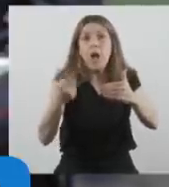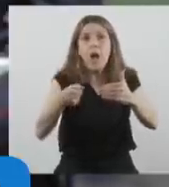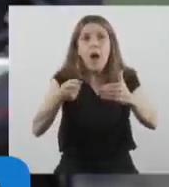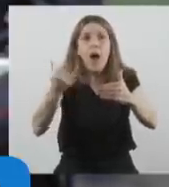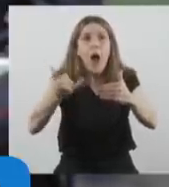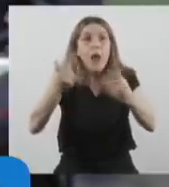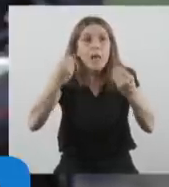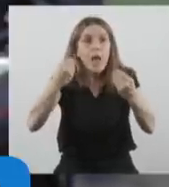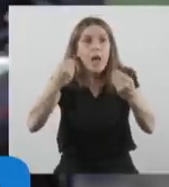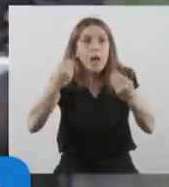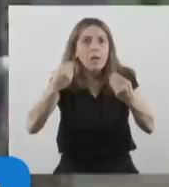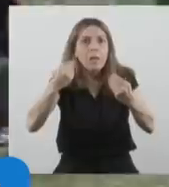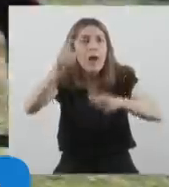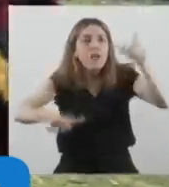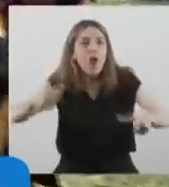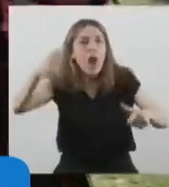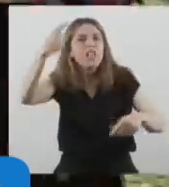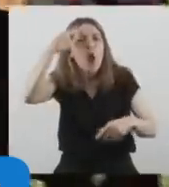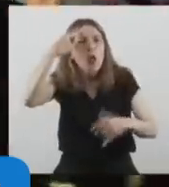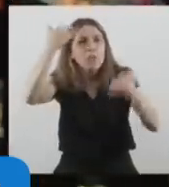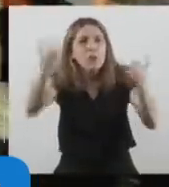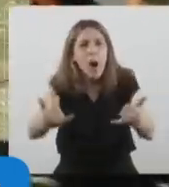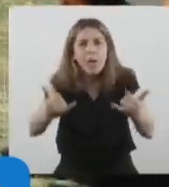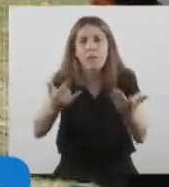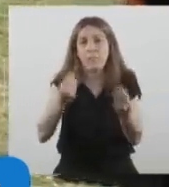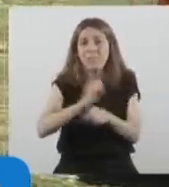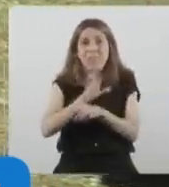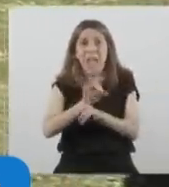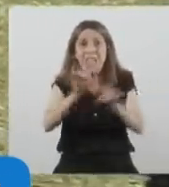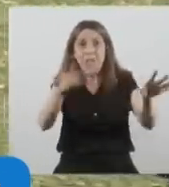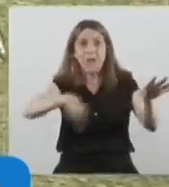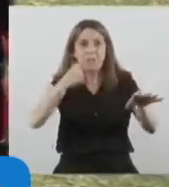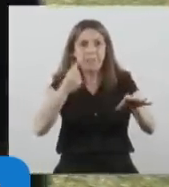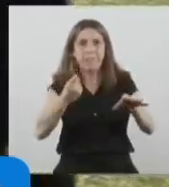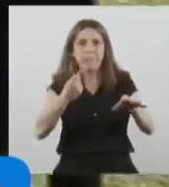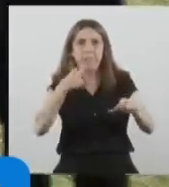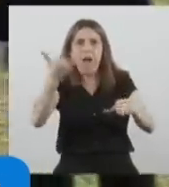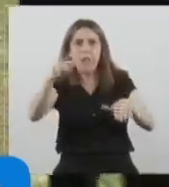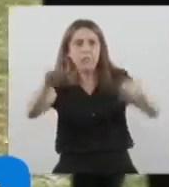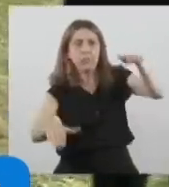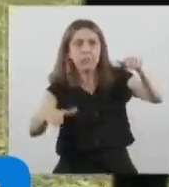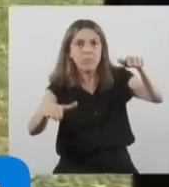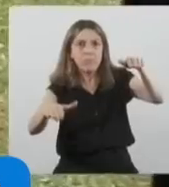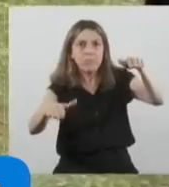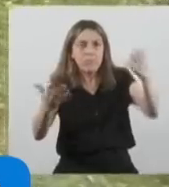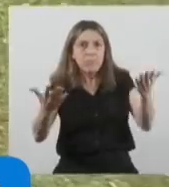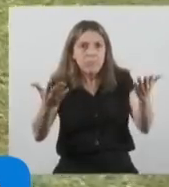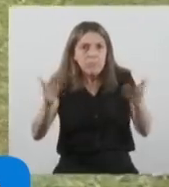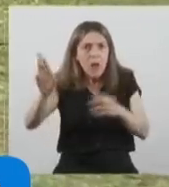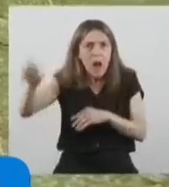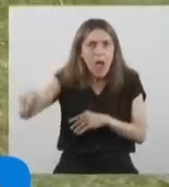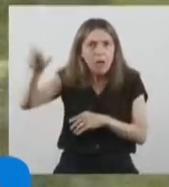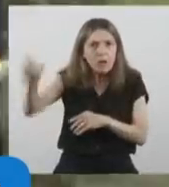y la pandemia nos demostró el nivel de desigualdad que hay en nuestra argentina tiene razón